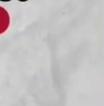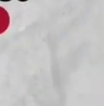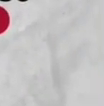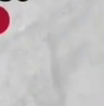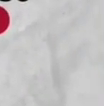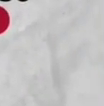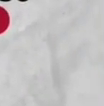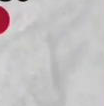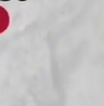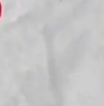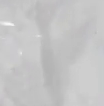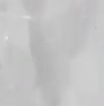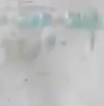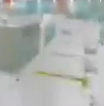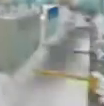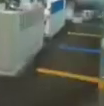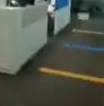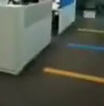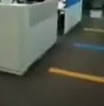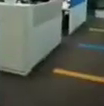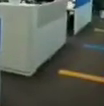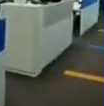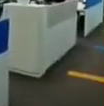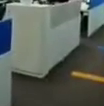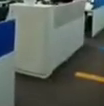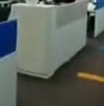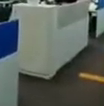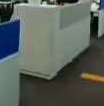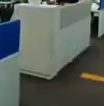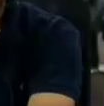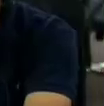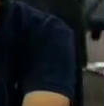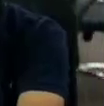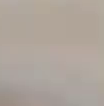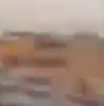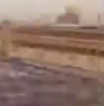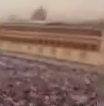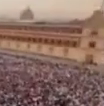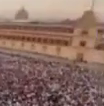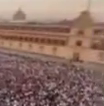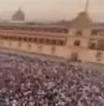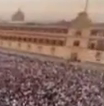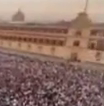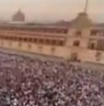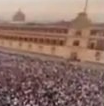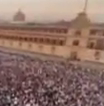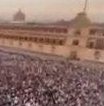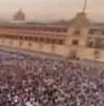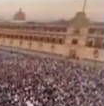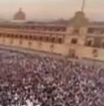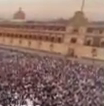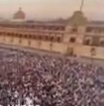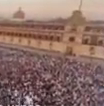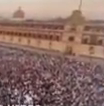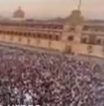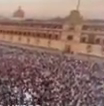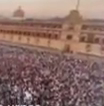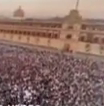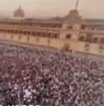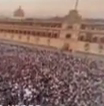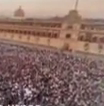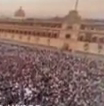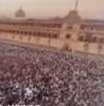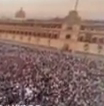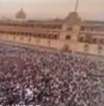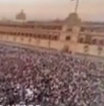mundo y derechos laborales burlados bajo esquemas de subcontratación. Ese mismo año, el hartazgo y la esperanza